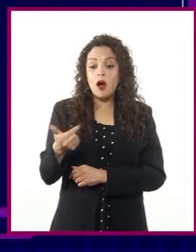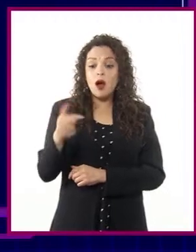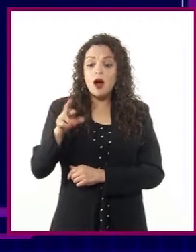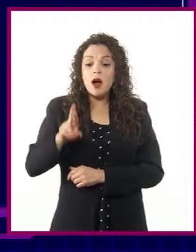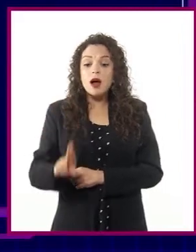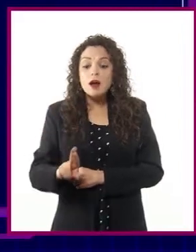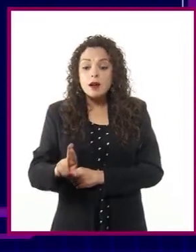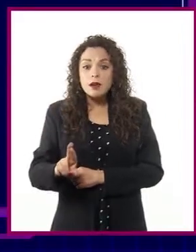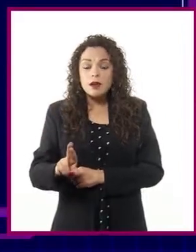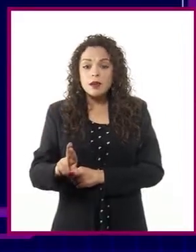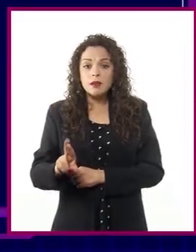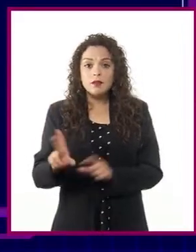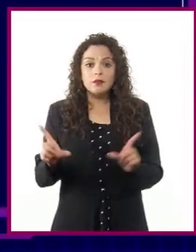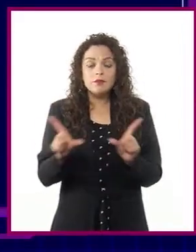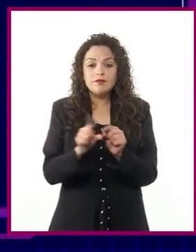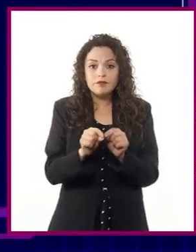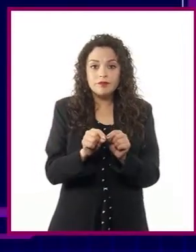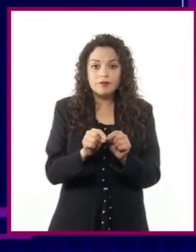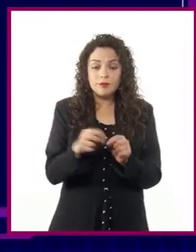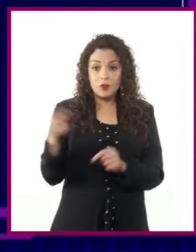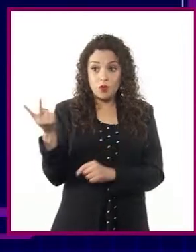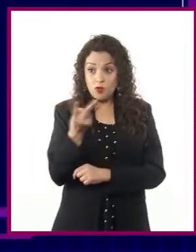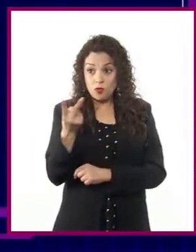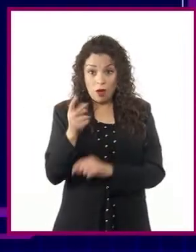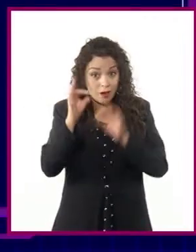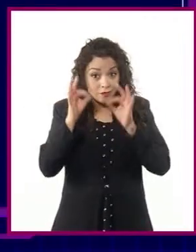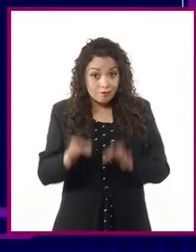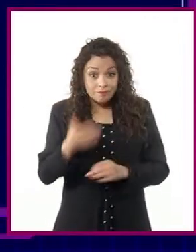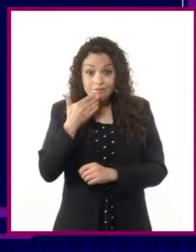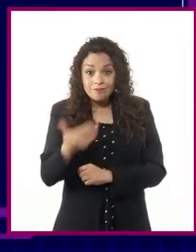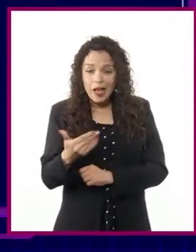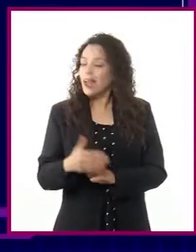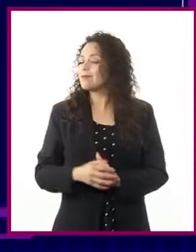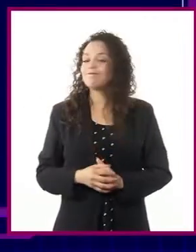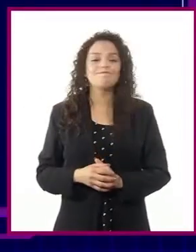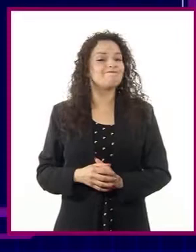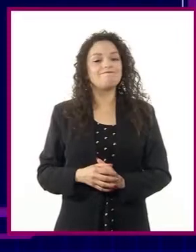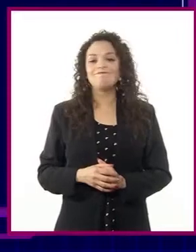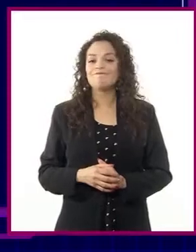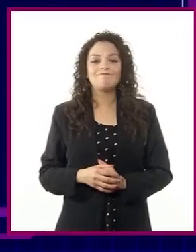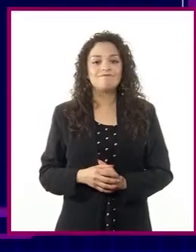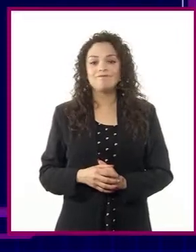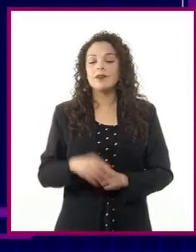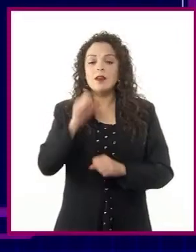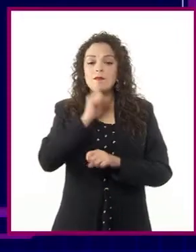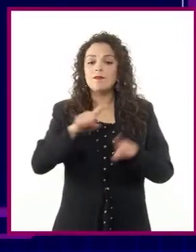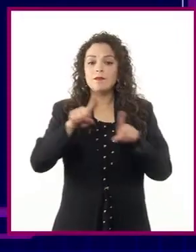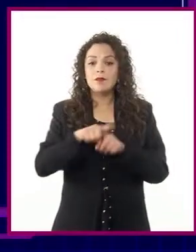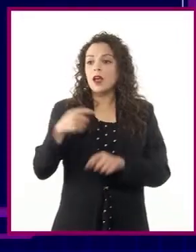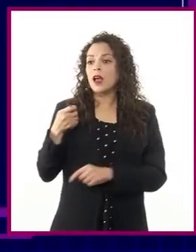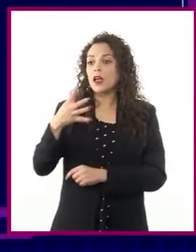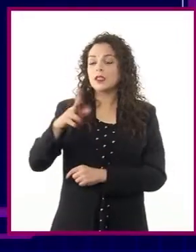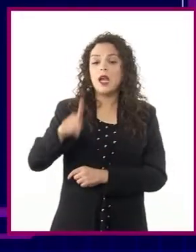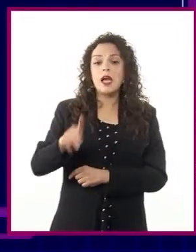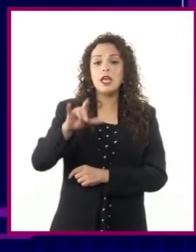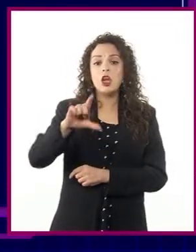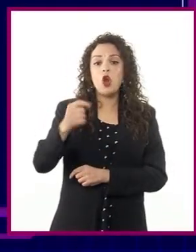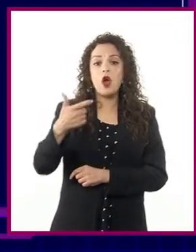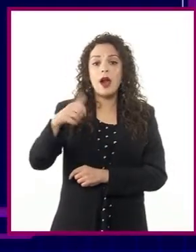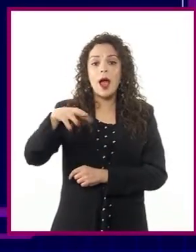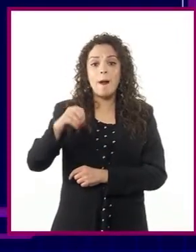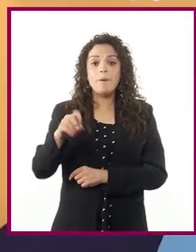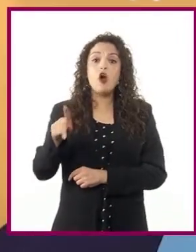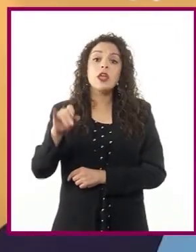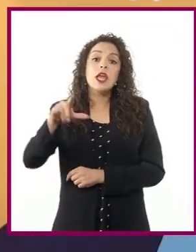GR. Ninguno de los dos casos es correcto, como tampoco es correcto llamarles a los kilogramos kilos, ya que kilo es